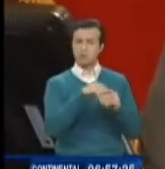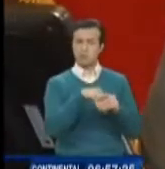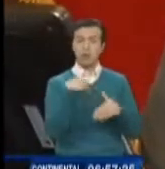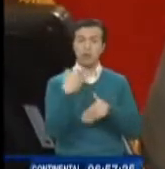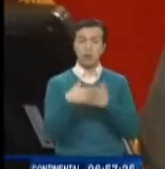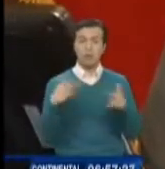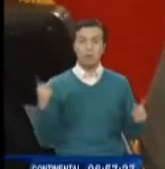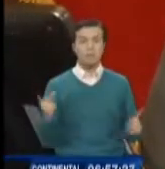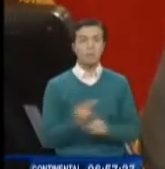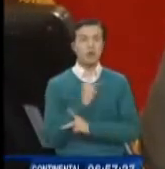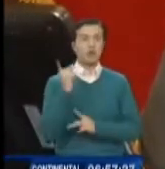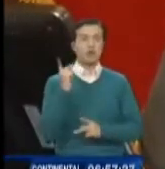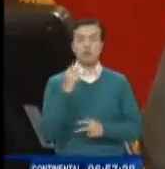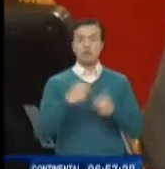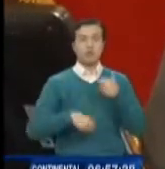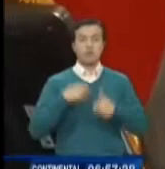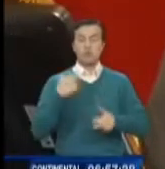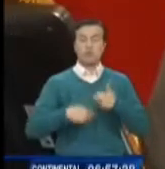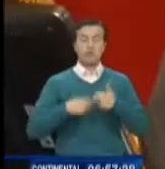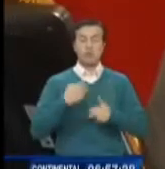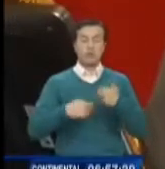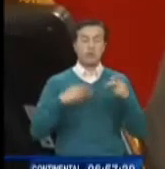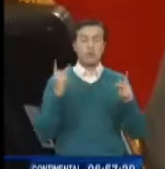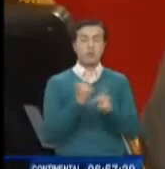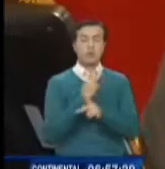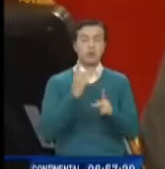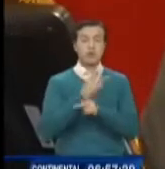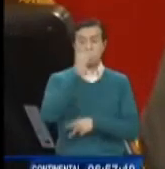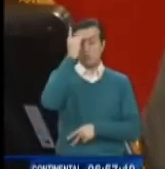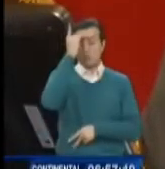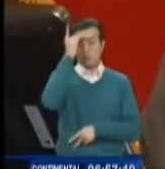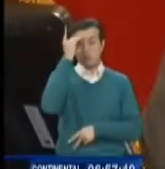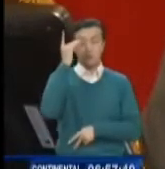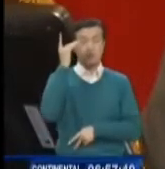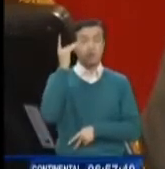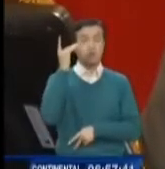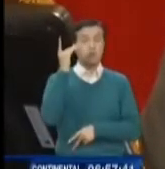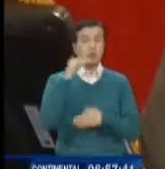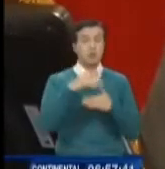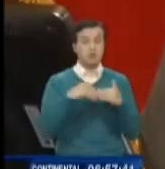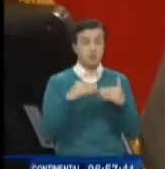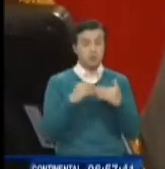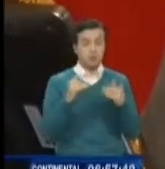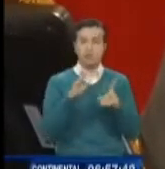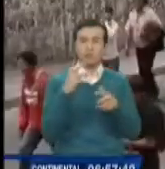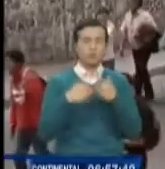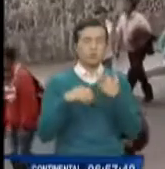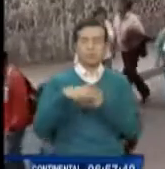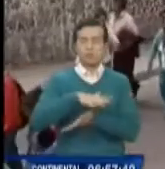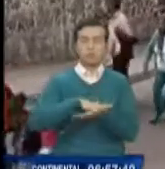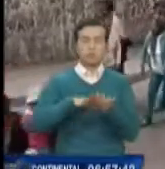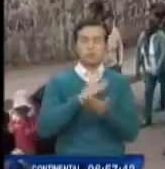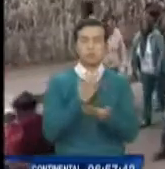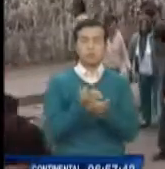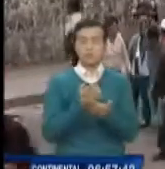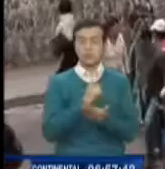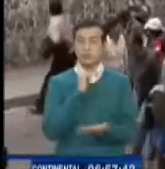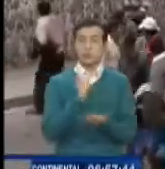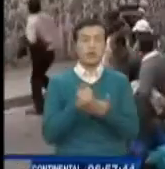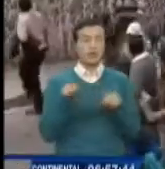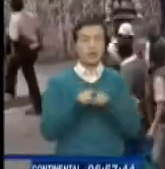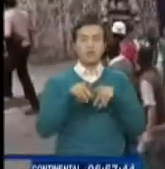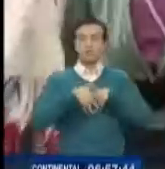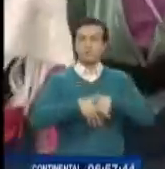arriesgar una crisis monetaria y poner en peligro la dolarización, lo cual sí crearía un caos económico y social. También se refirió a las